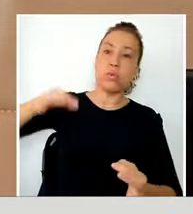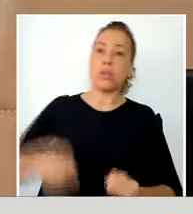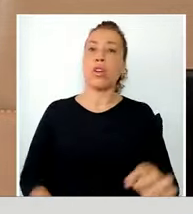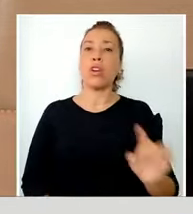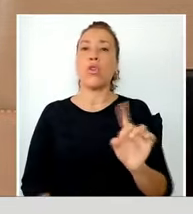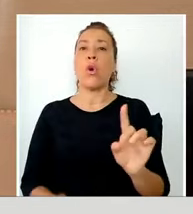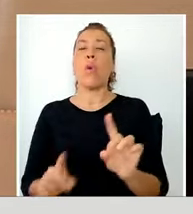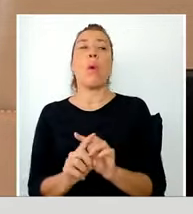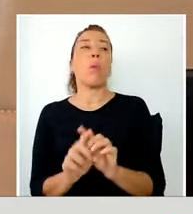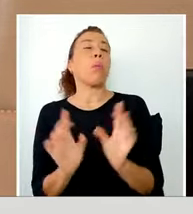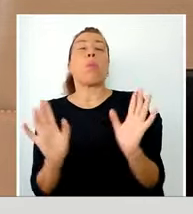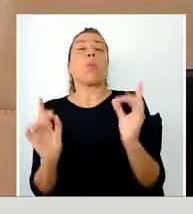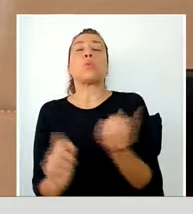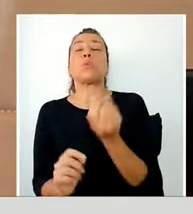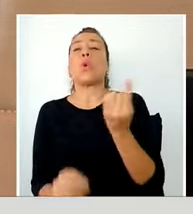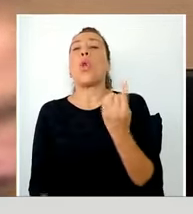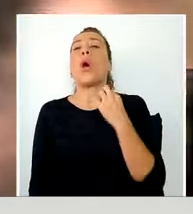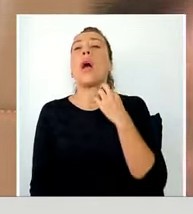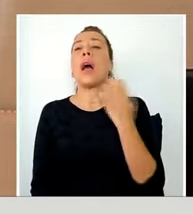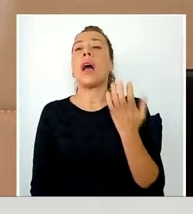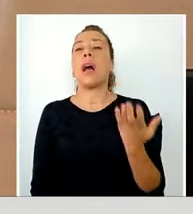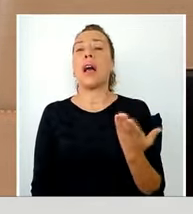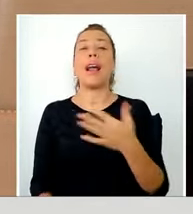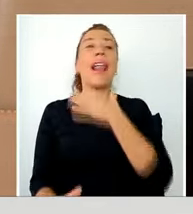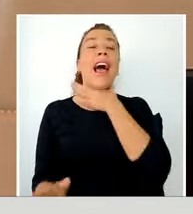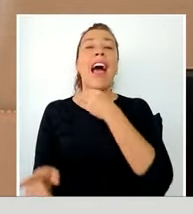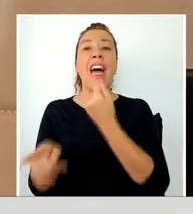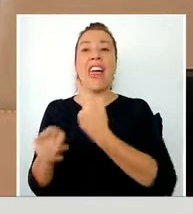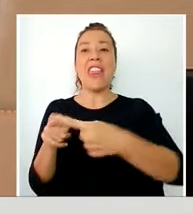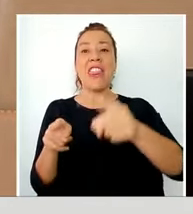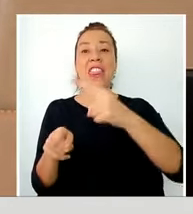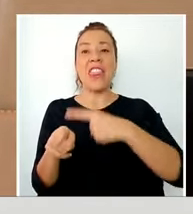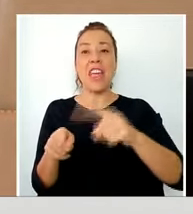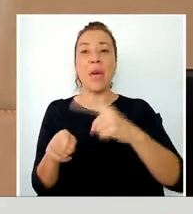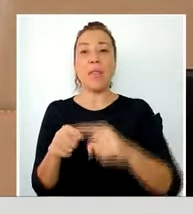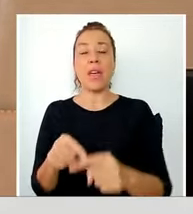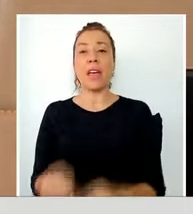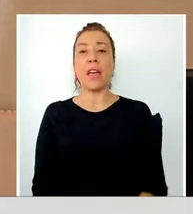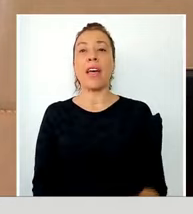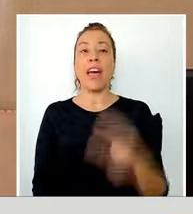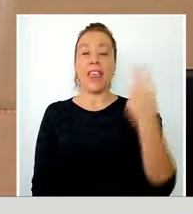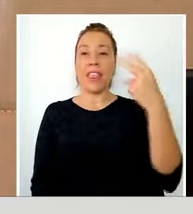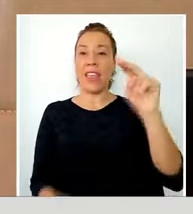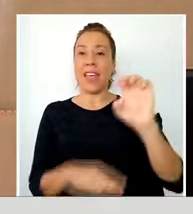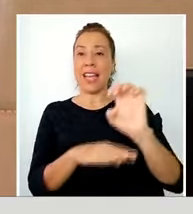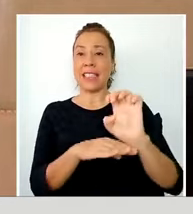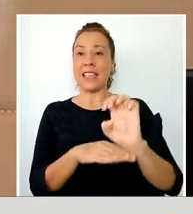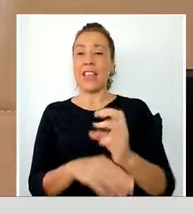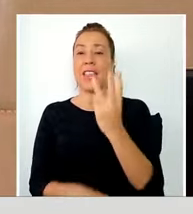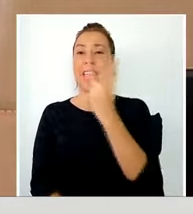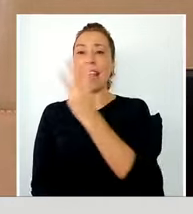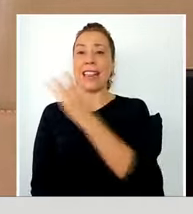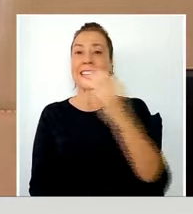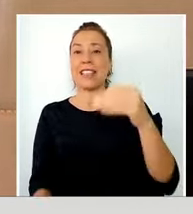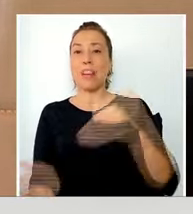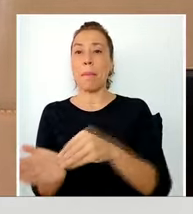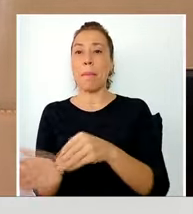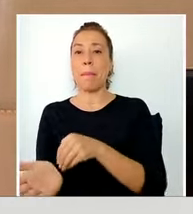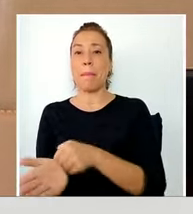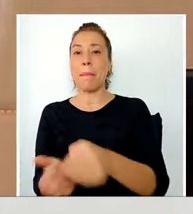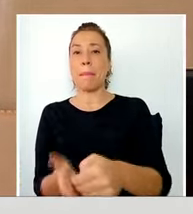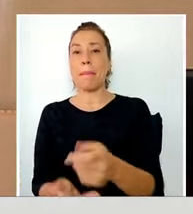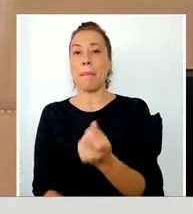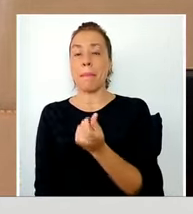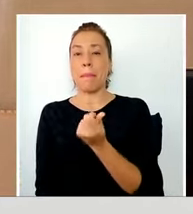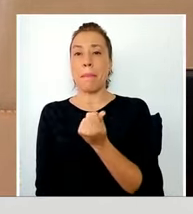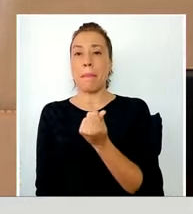El que esta deuda que hay hoy día por parte del Estado de los trescientos mil millones de pesos